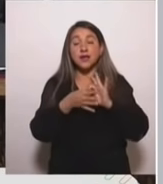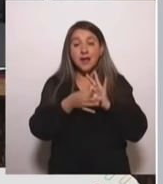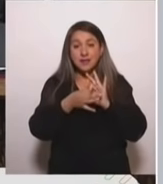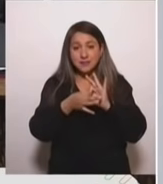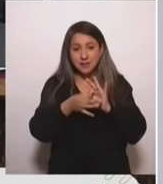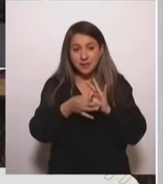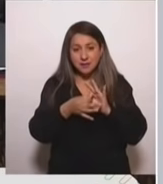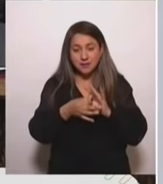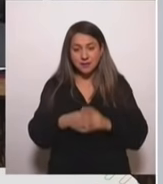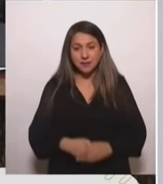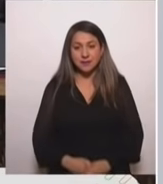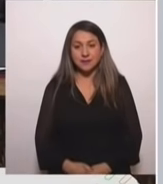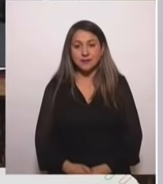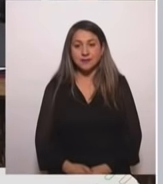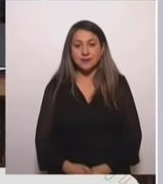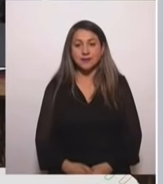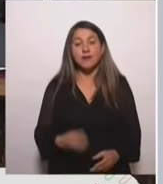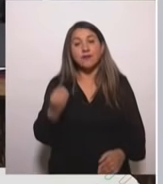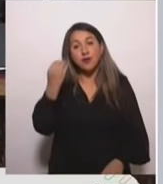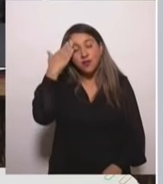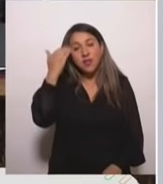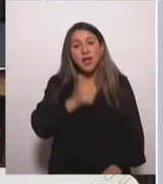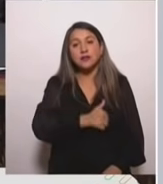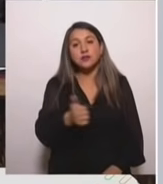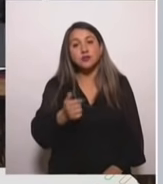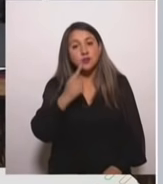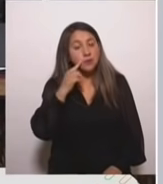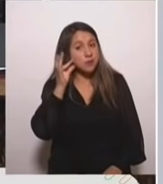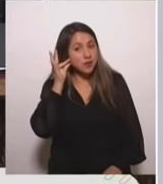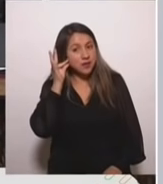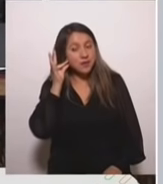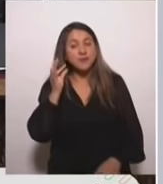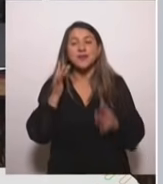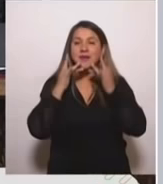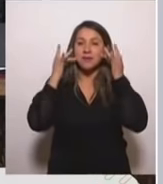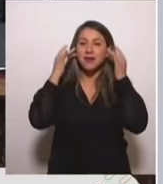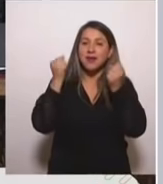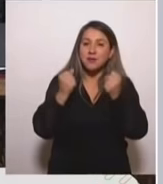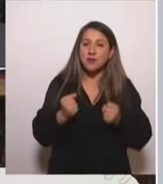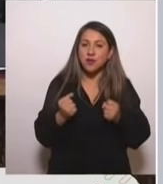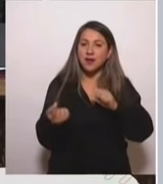fluye naturalmente de un sistema, como digo, de potestades que están previamente